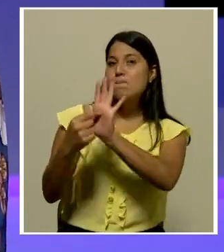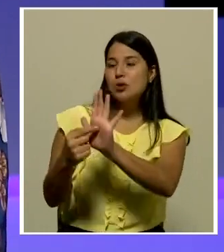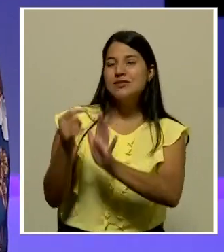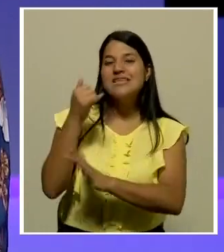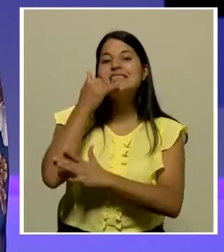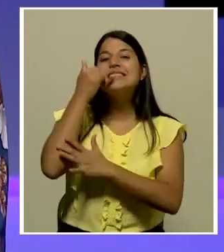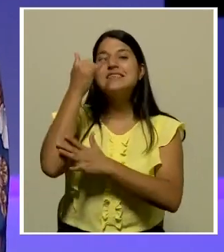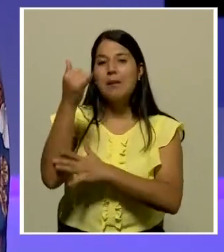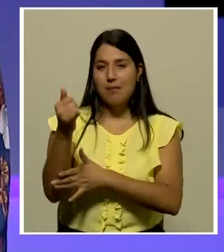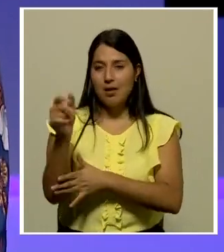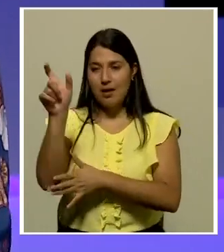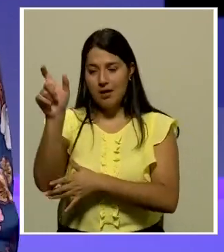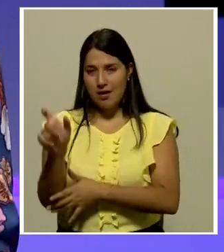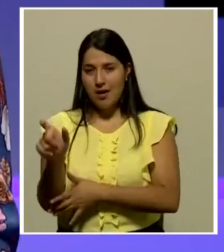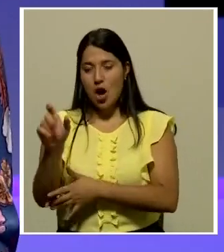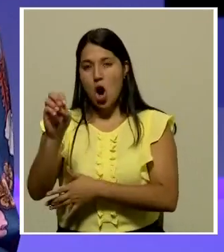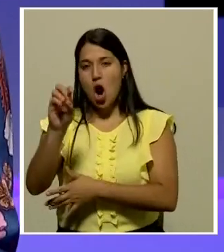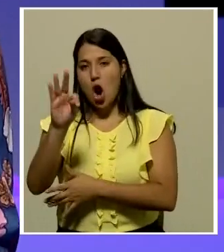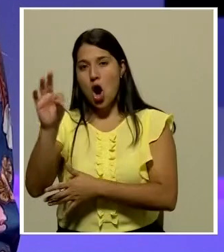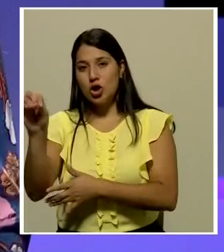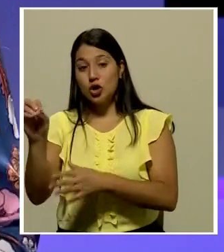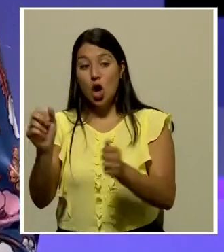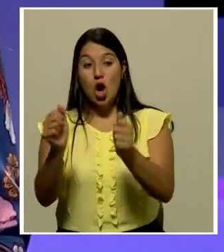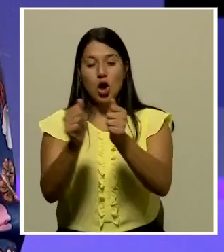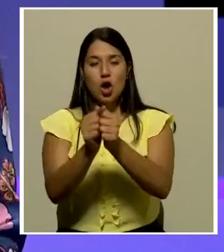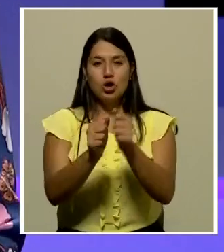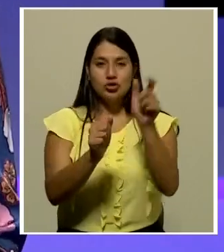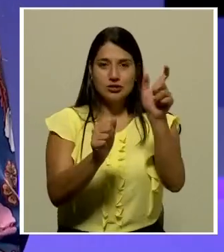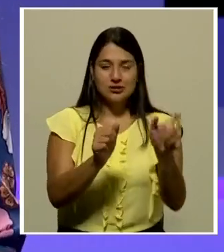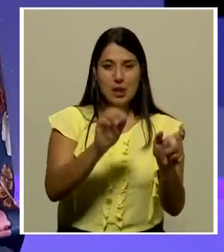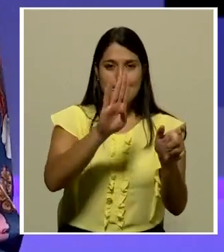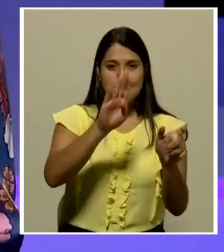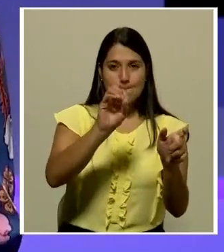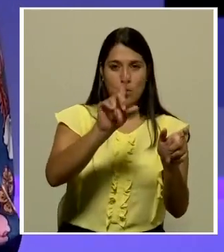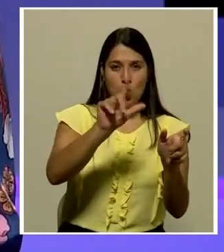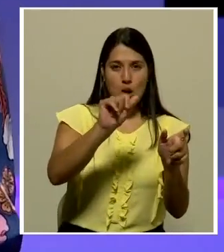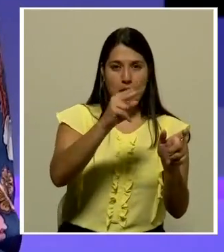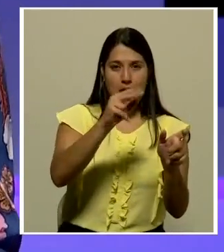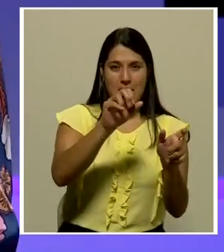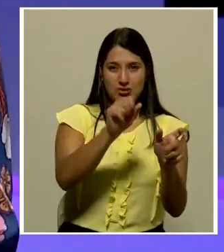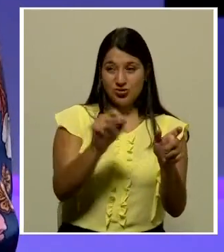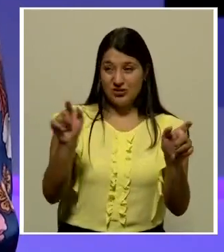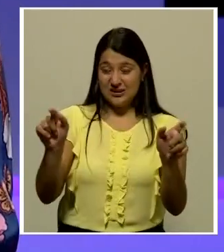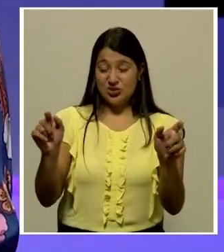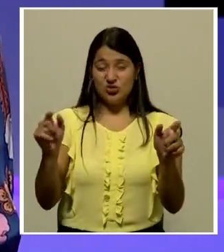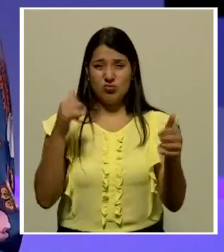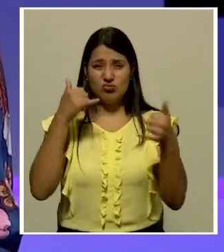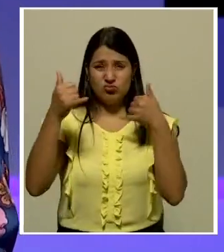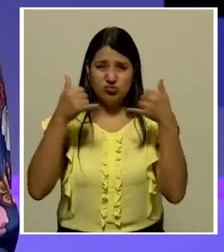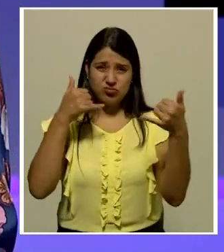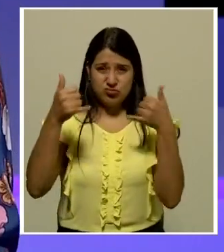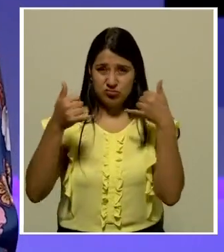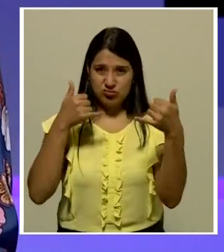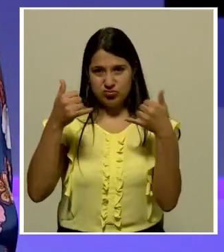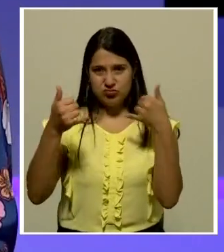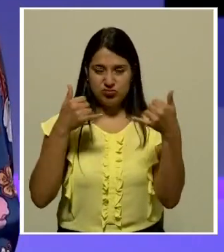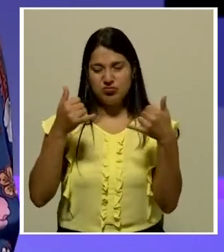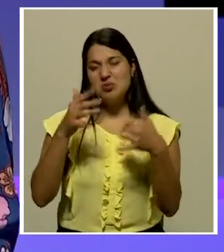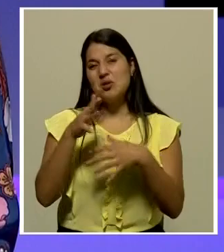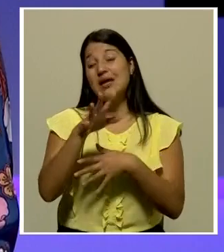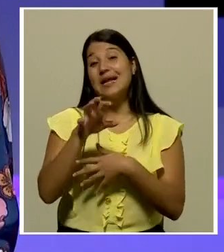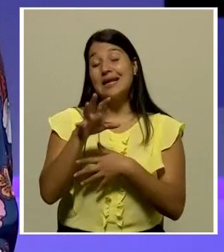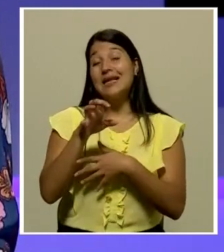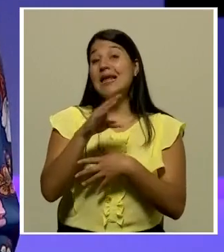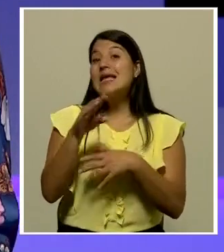menciona y que, sin embargo, una solicitud de desestimación, tal vez para ponerlo, digamos, en llano,